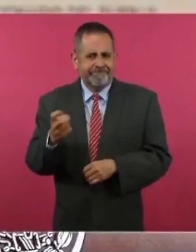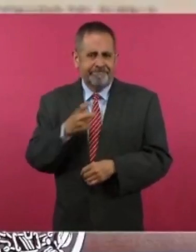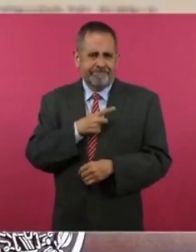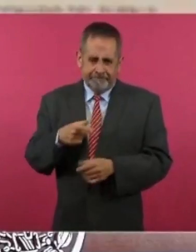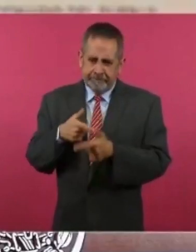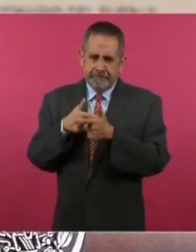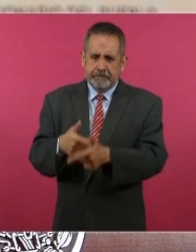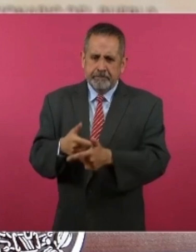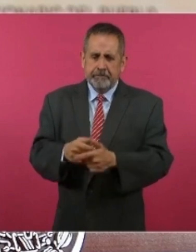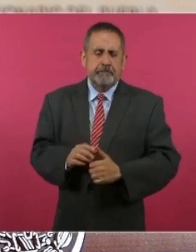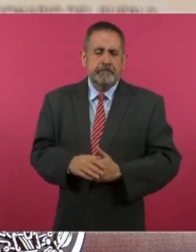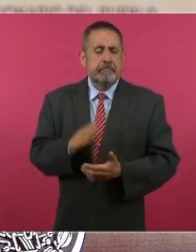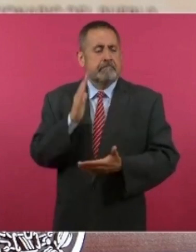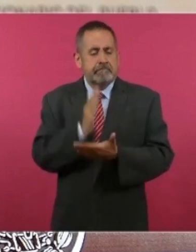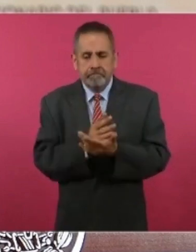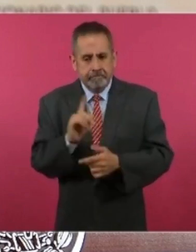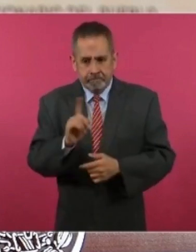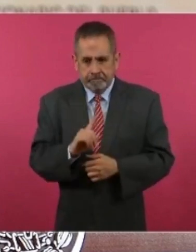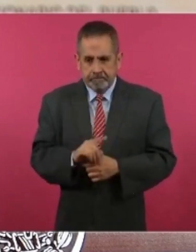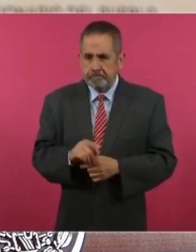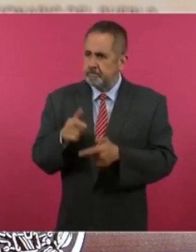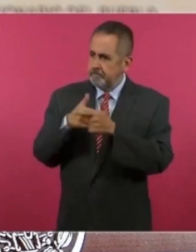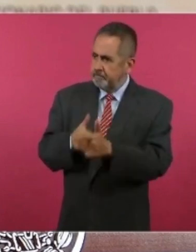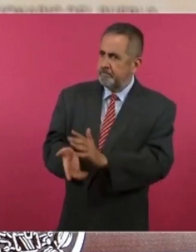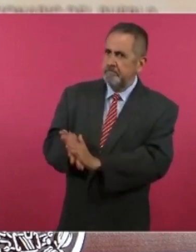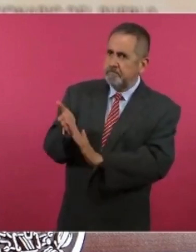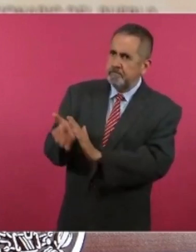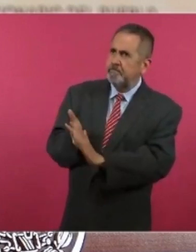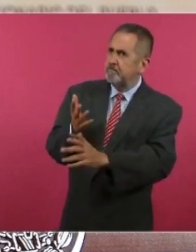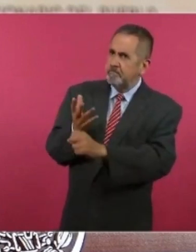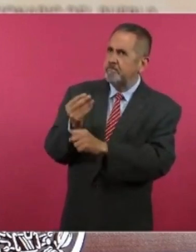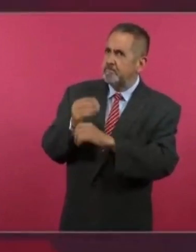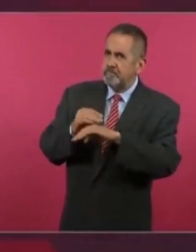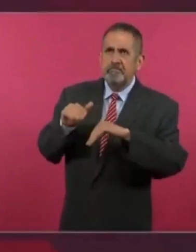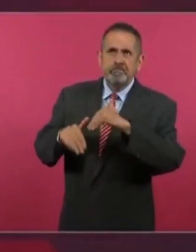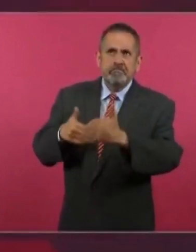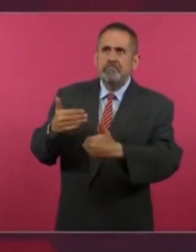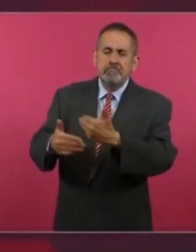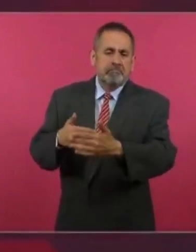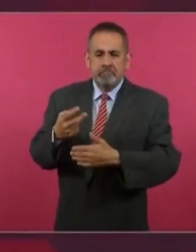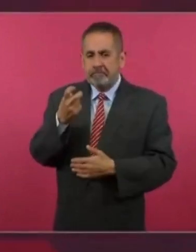pare la industria de la construcción, porque